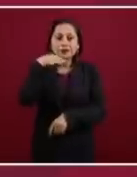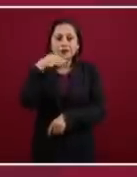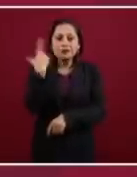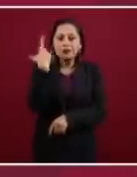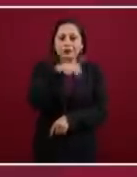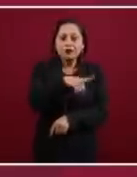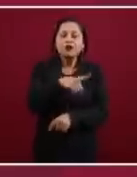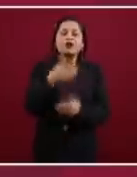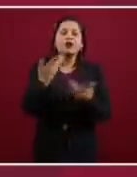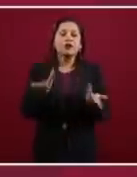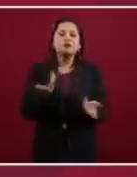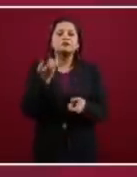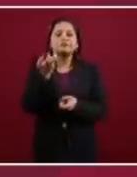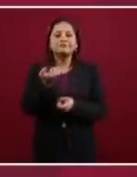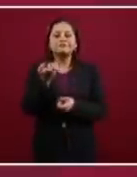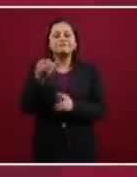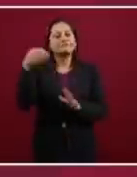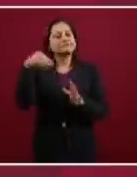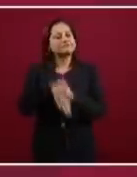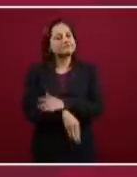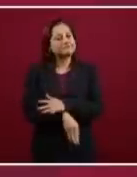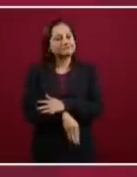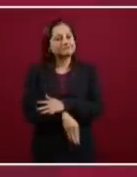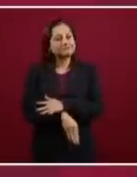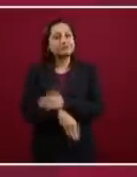pero si el gobierno